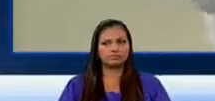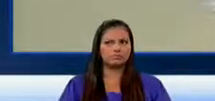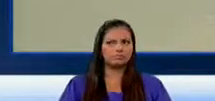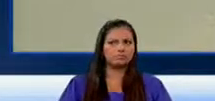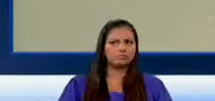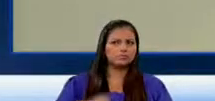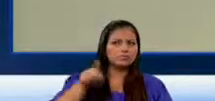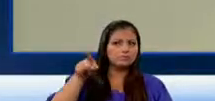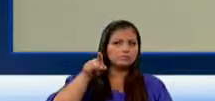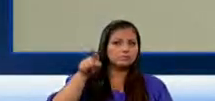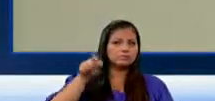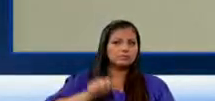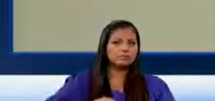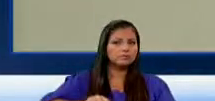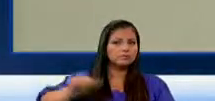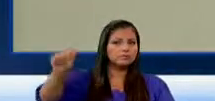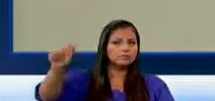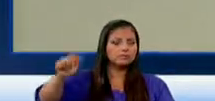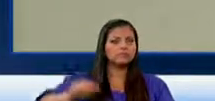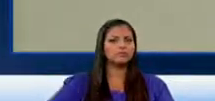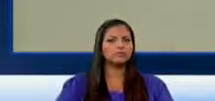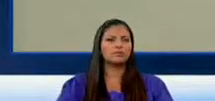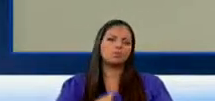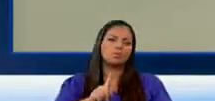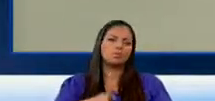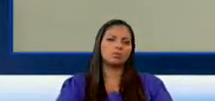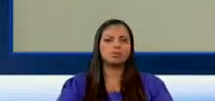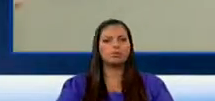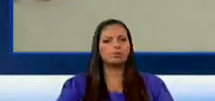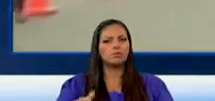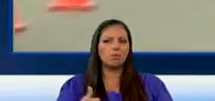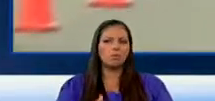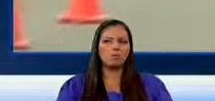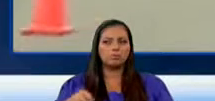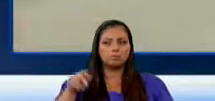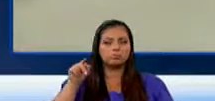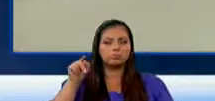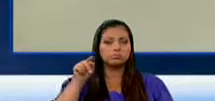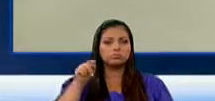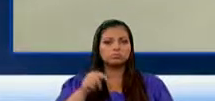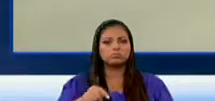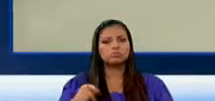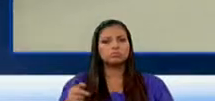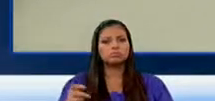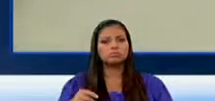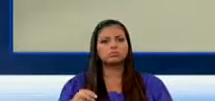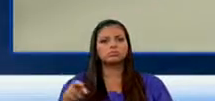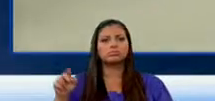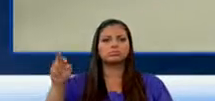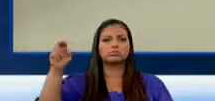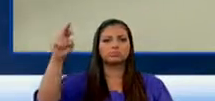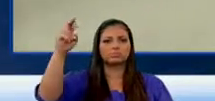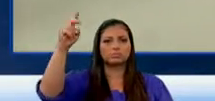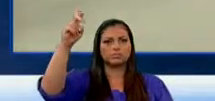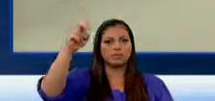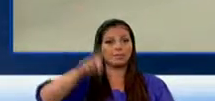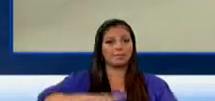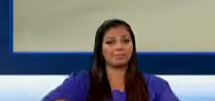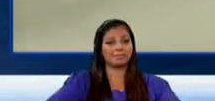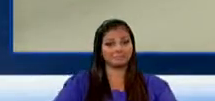En menos de un kilómetro, exactamente. Claro, espalda, sí. Pero sí hemos visto que abajo del paso peatonal, claro, la gente igual cruza. Lo utilizan es como